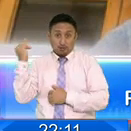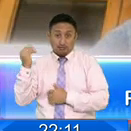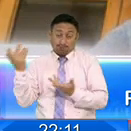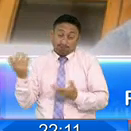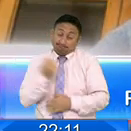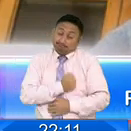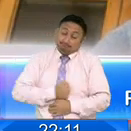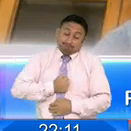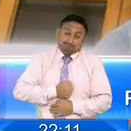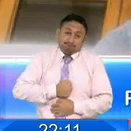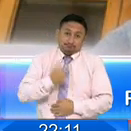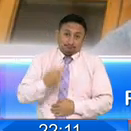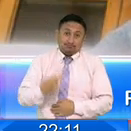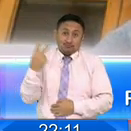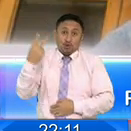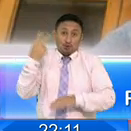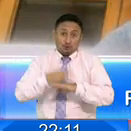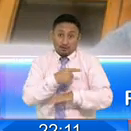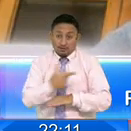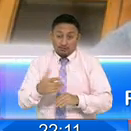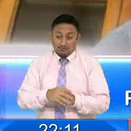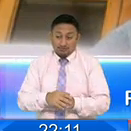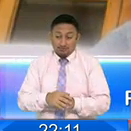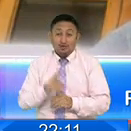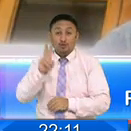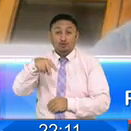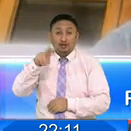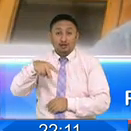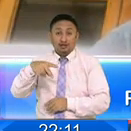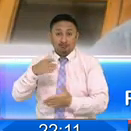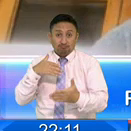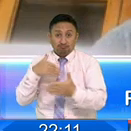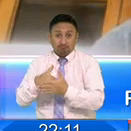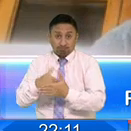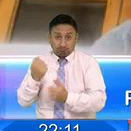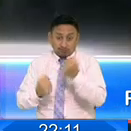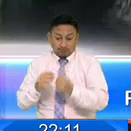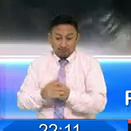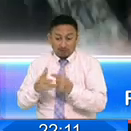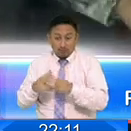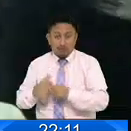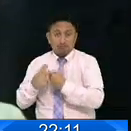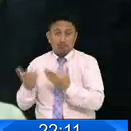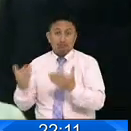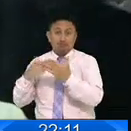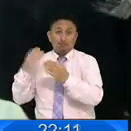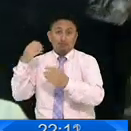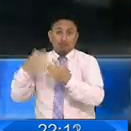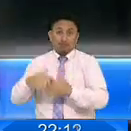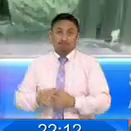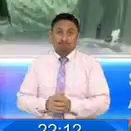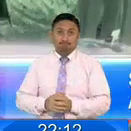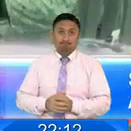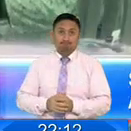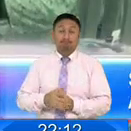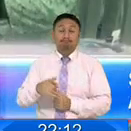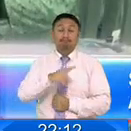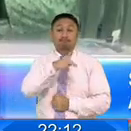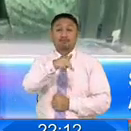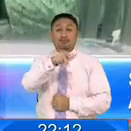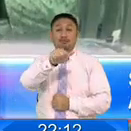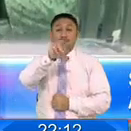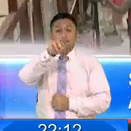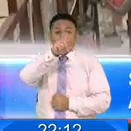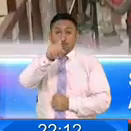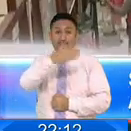lamentablemente han pasado paralizadas, puedan entrar dentro de un proceso de producción. Pablo Zambrano, presidente de la Cámara de Industrias y